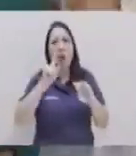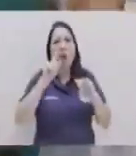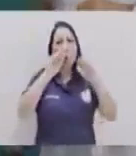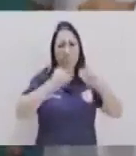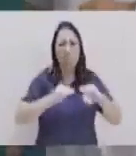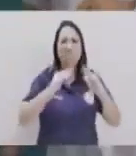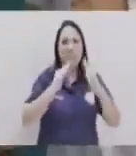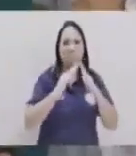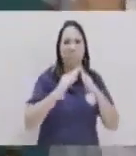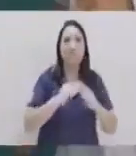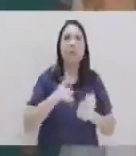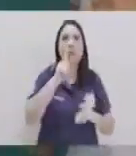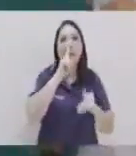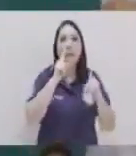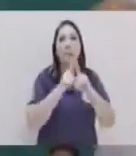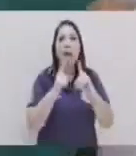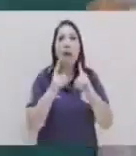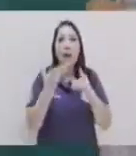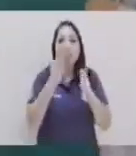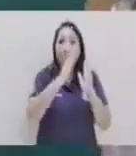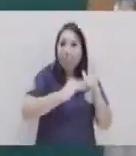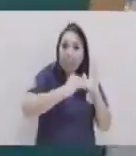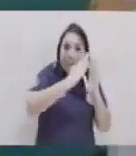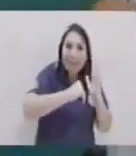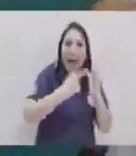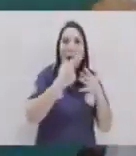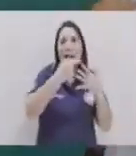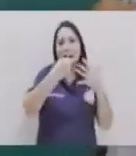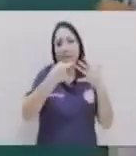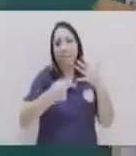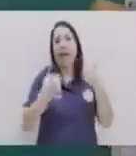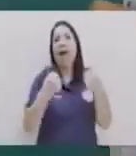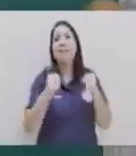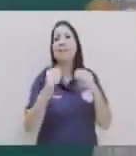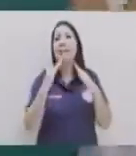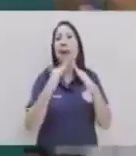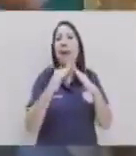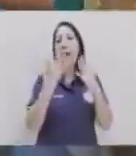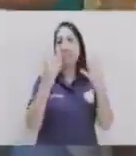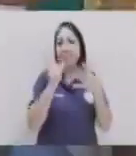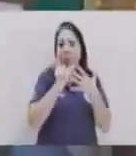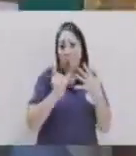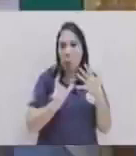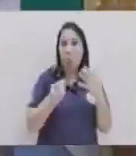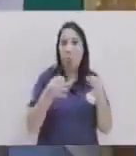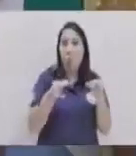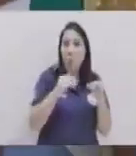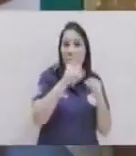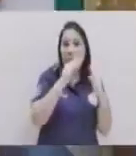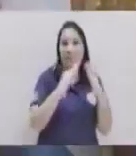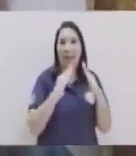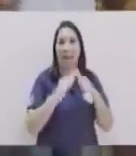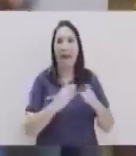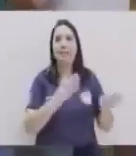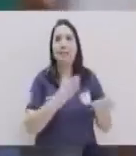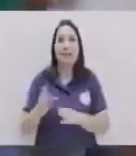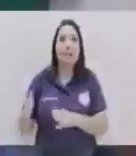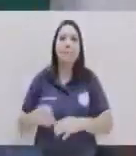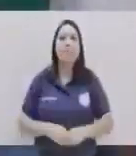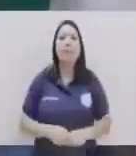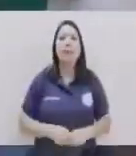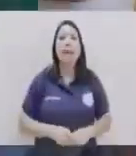¿verdad? Y pues ocupar nuestro tiempo en actividades recreativas y de convivencia familiar. Definitivamente, profe. Y hablando de